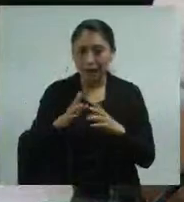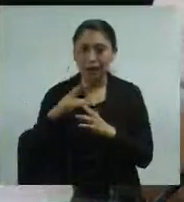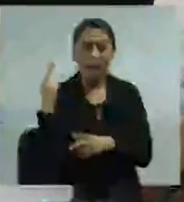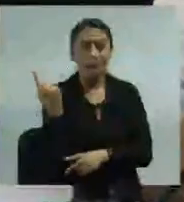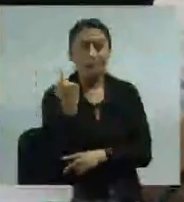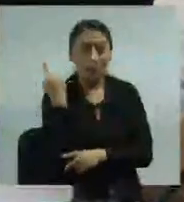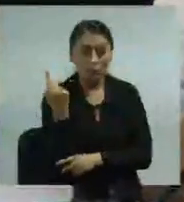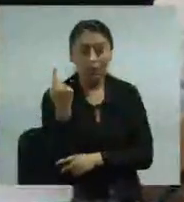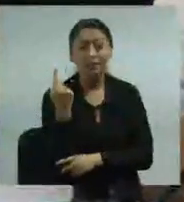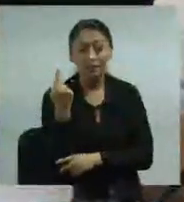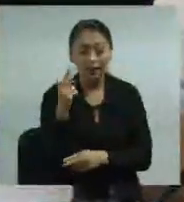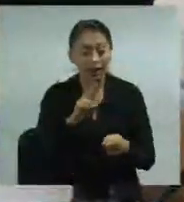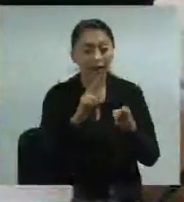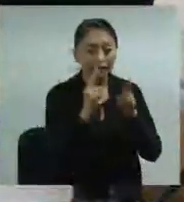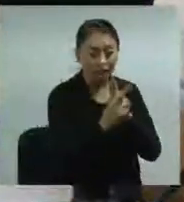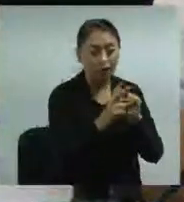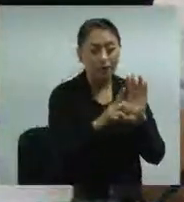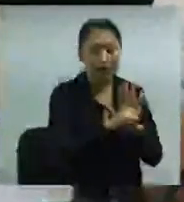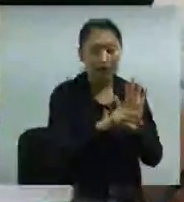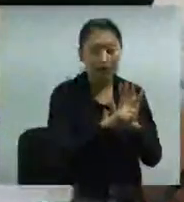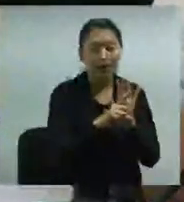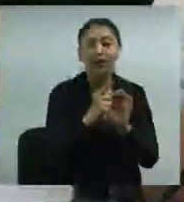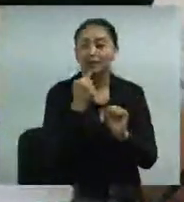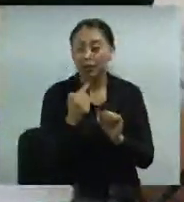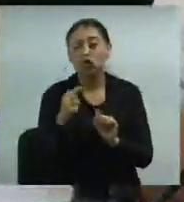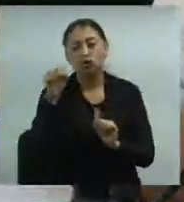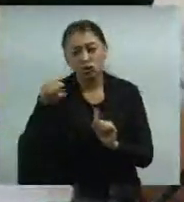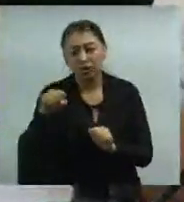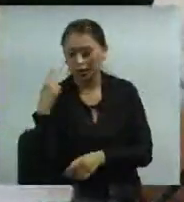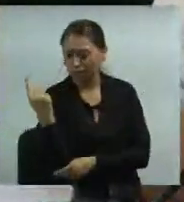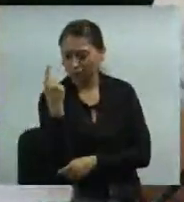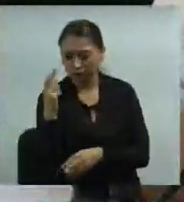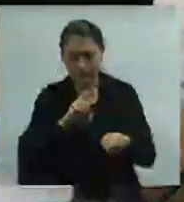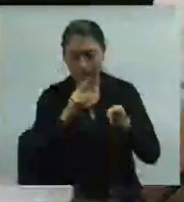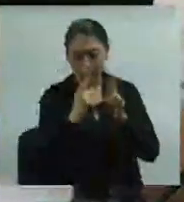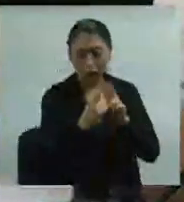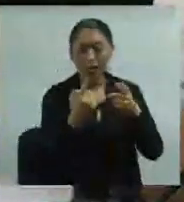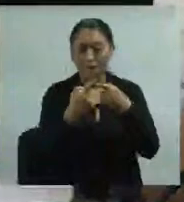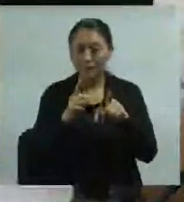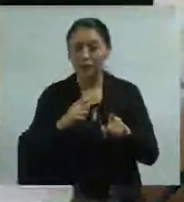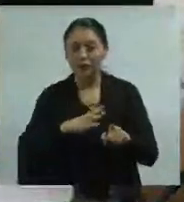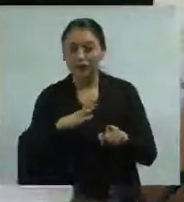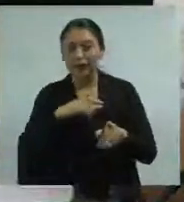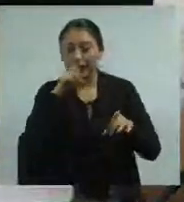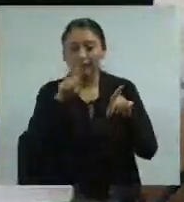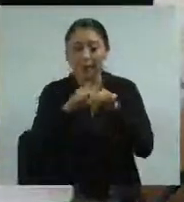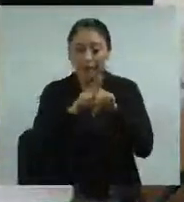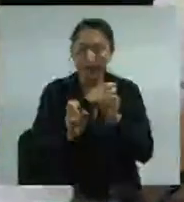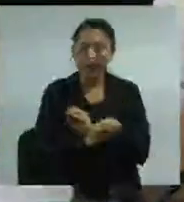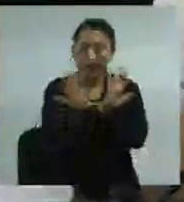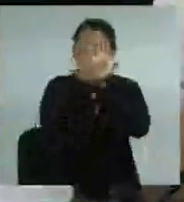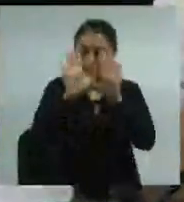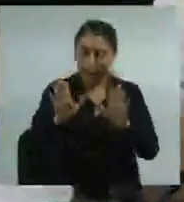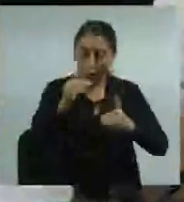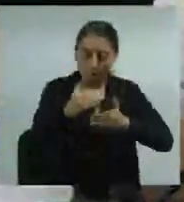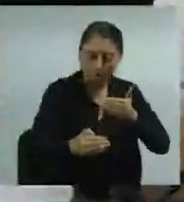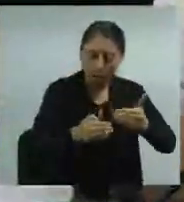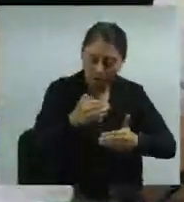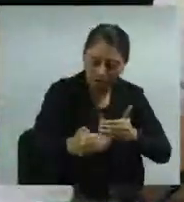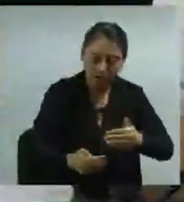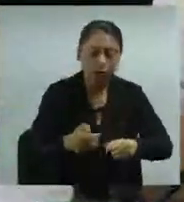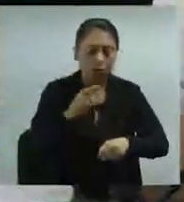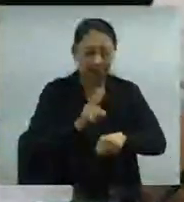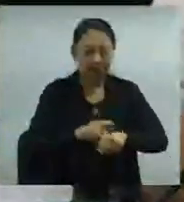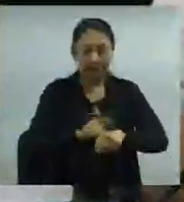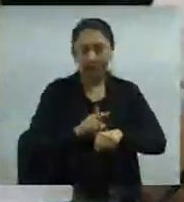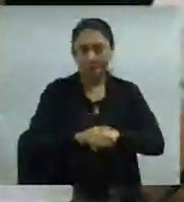reforma legislativa. No estoy diciendo que no hay que hacer la reforma, solo que creo que tenemos que tener claro el proceso y los tiempos para ver